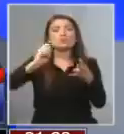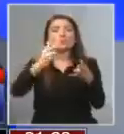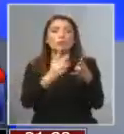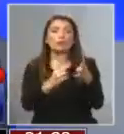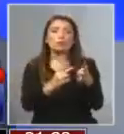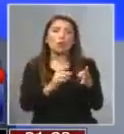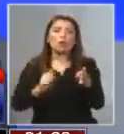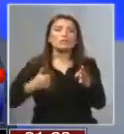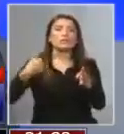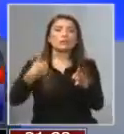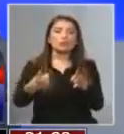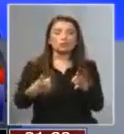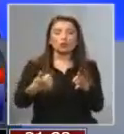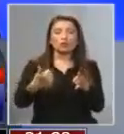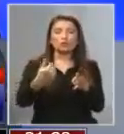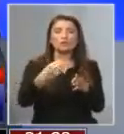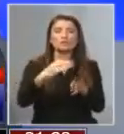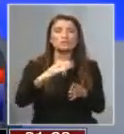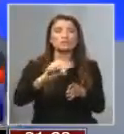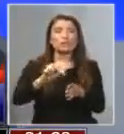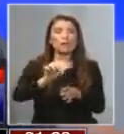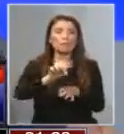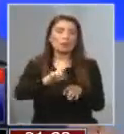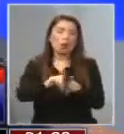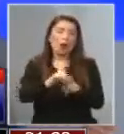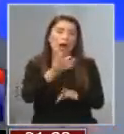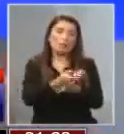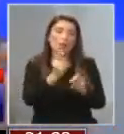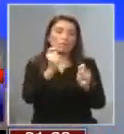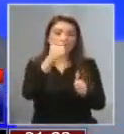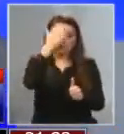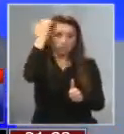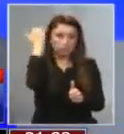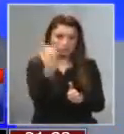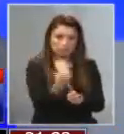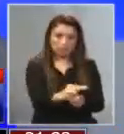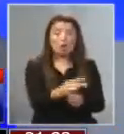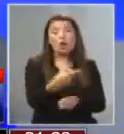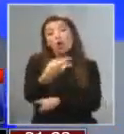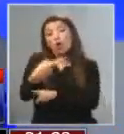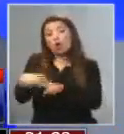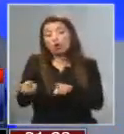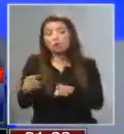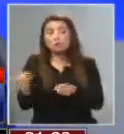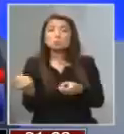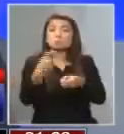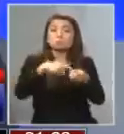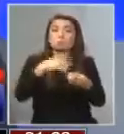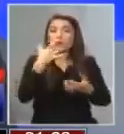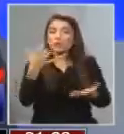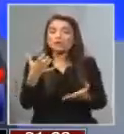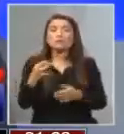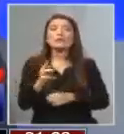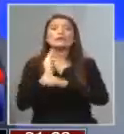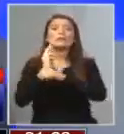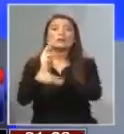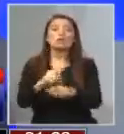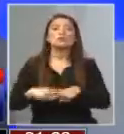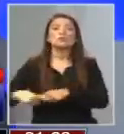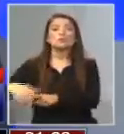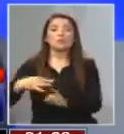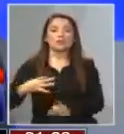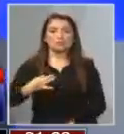algunos que están ahí porque son expertos. Y hay otros que están ahí porque representan a la sociedad civil. Y se ha hecho hasta mofa de ellos, ¿no?